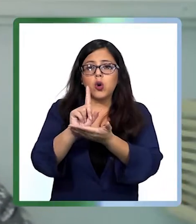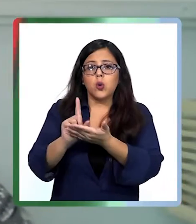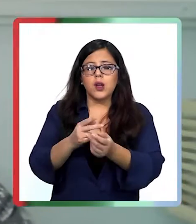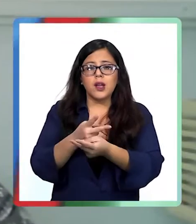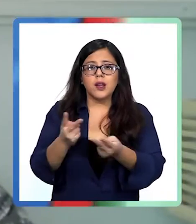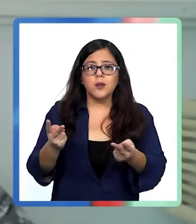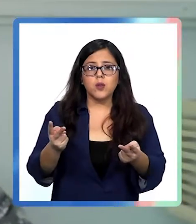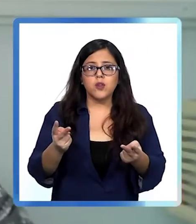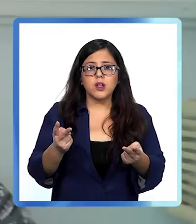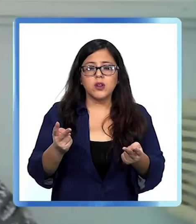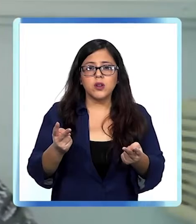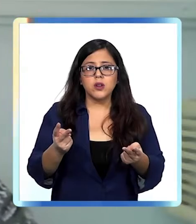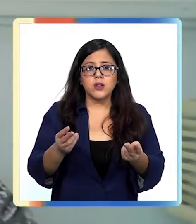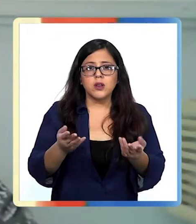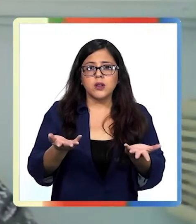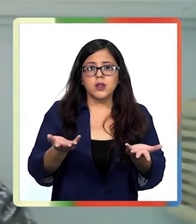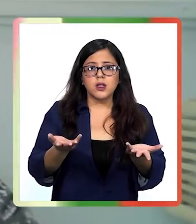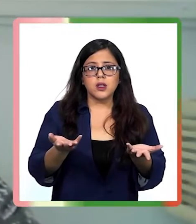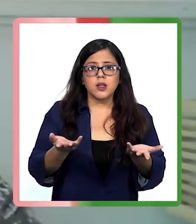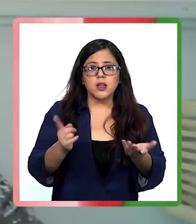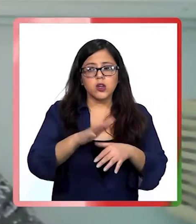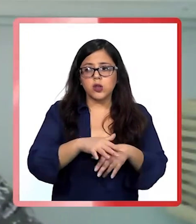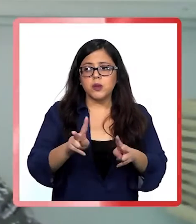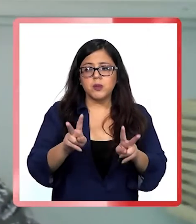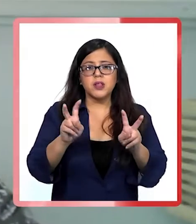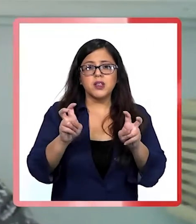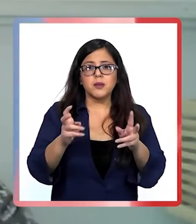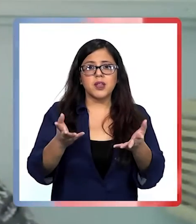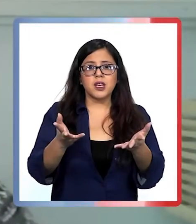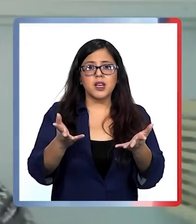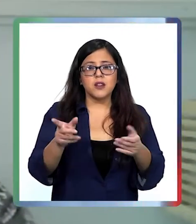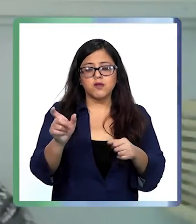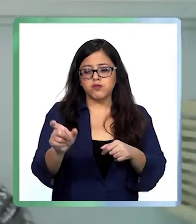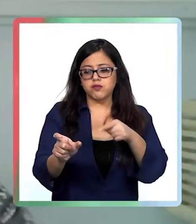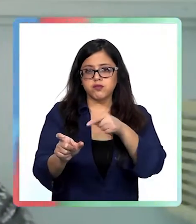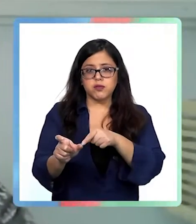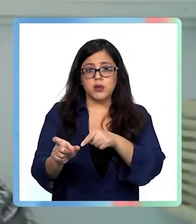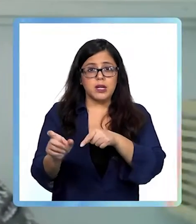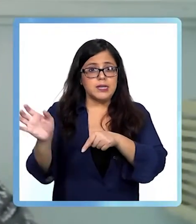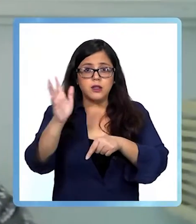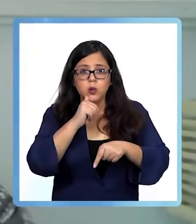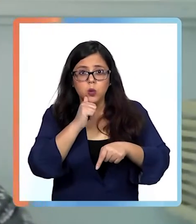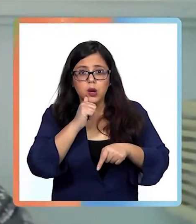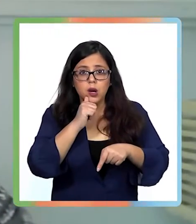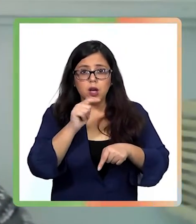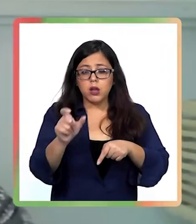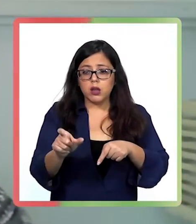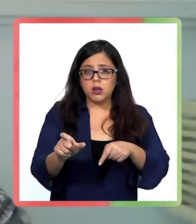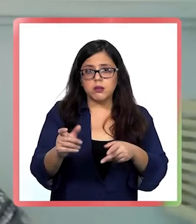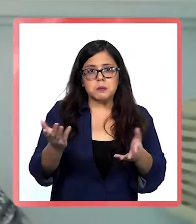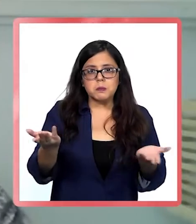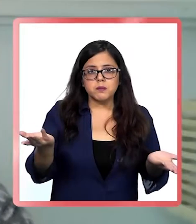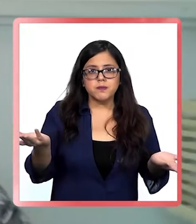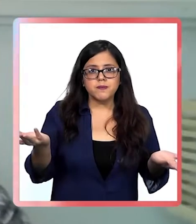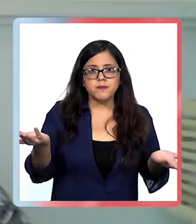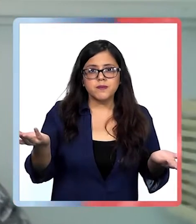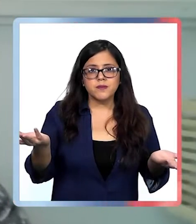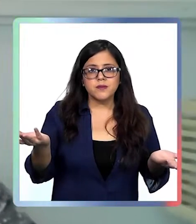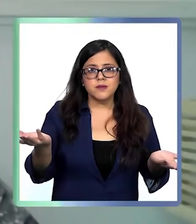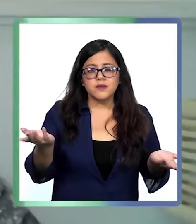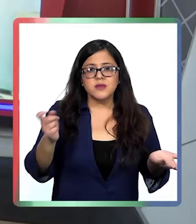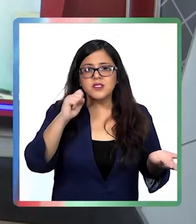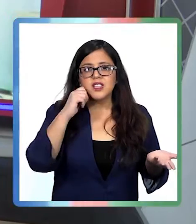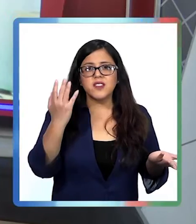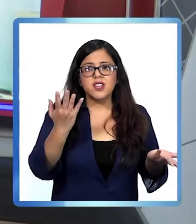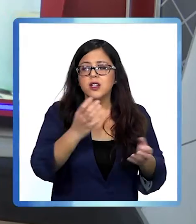ingresa, por ejemplo, públicos, digo, en muchos lugares no le piden el pase de movilidad. De hecho, la recomendación es que si no te lo piden, no entres a ese